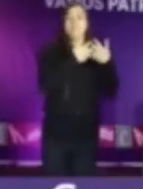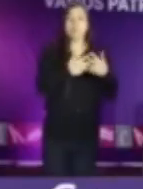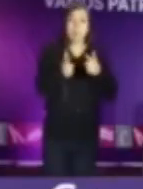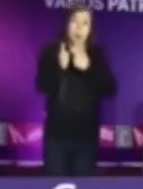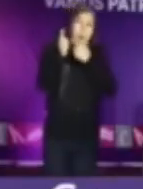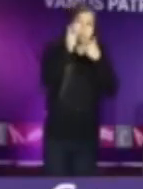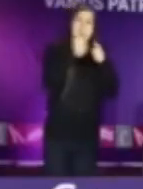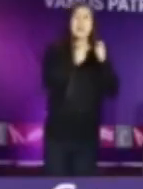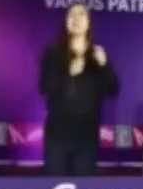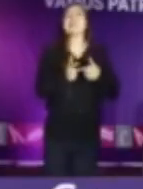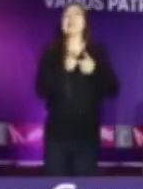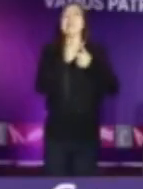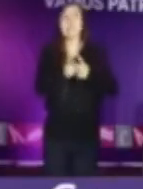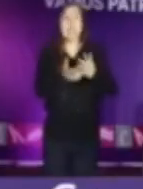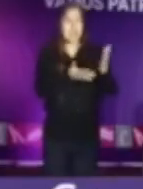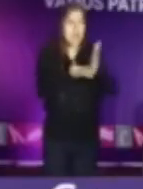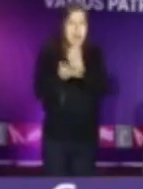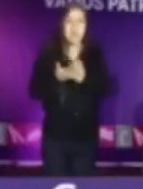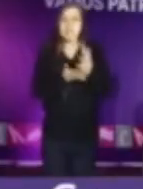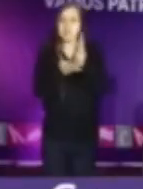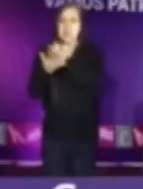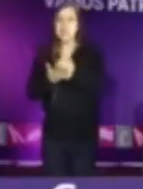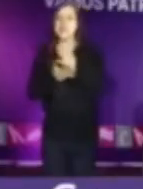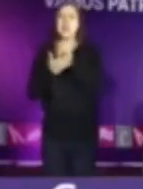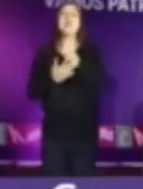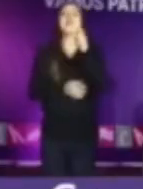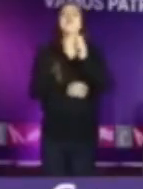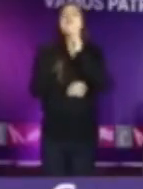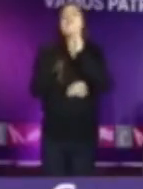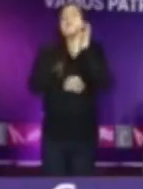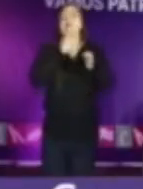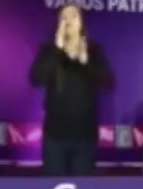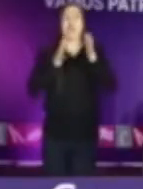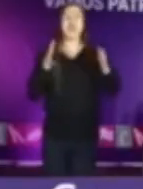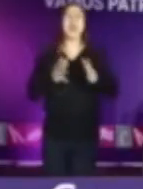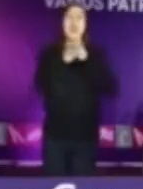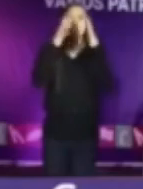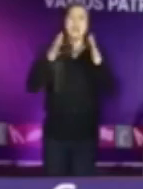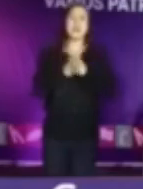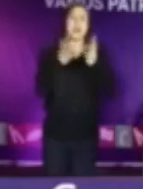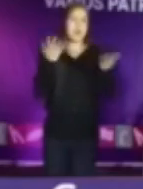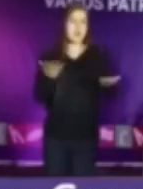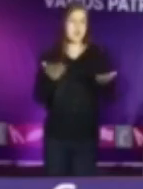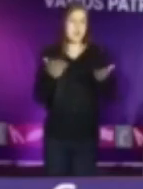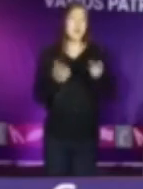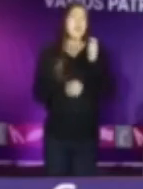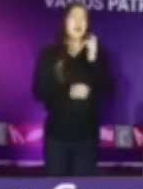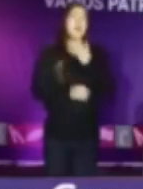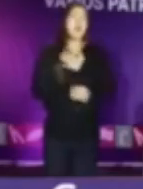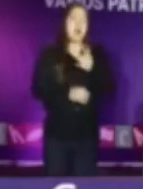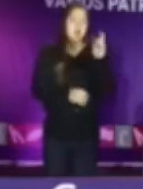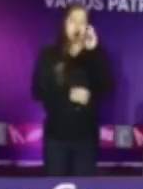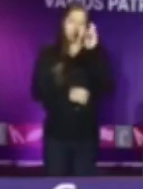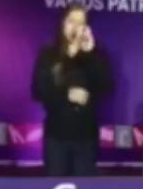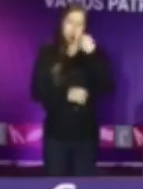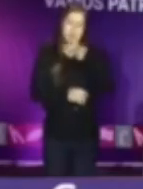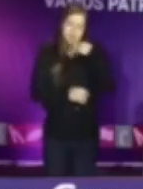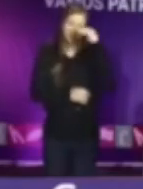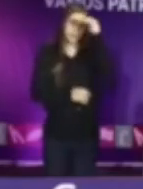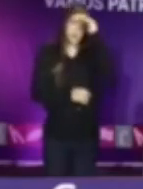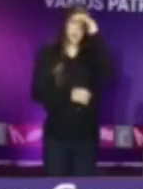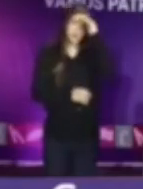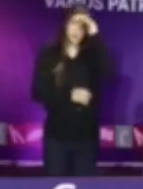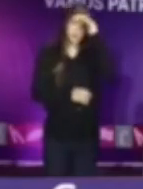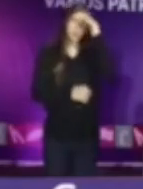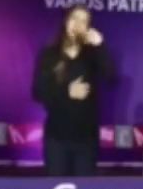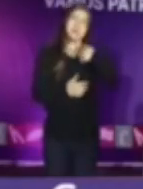ganando mientras atizan guerras, mientras muere cada vez más gente. Bueno, el caso es que cuando regreso, digo, ¿qué voy a hacer